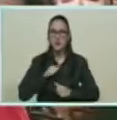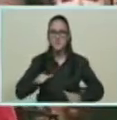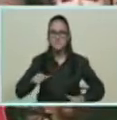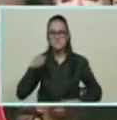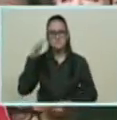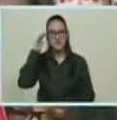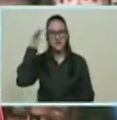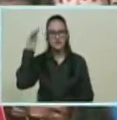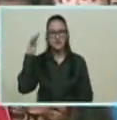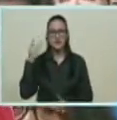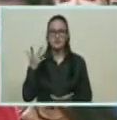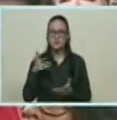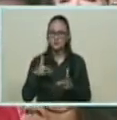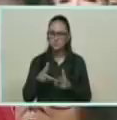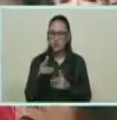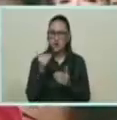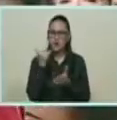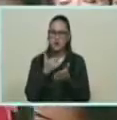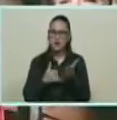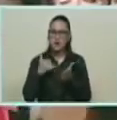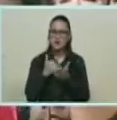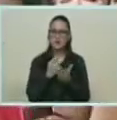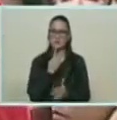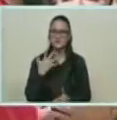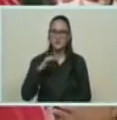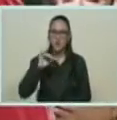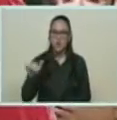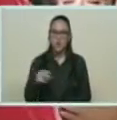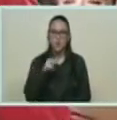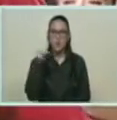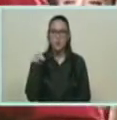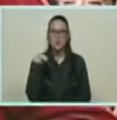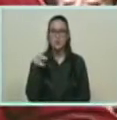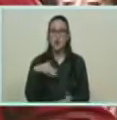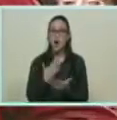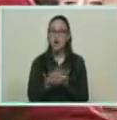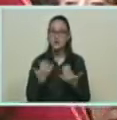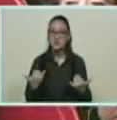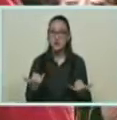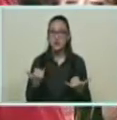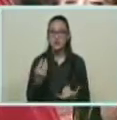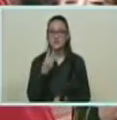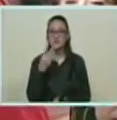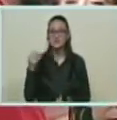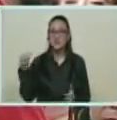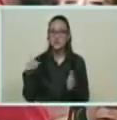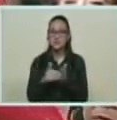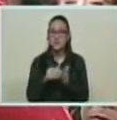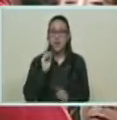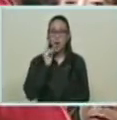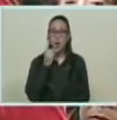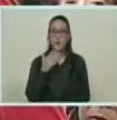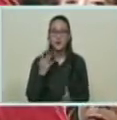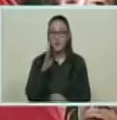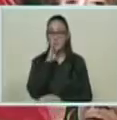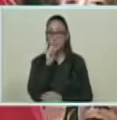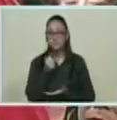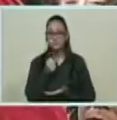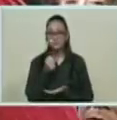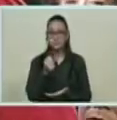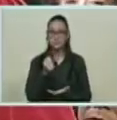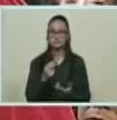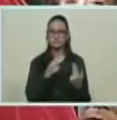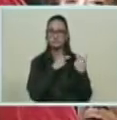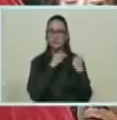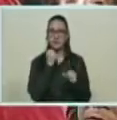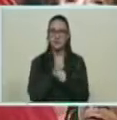la apertura del registro el 25 de junio y bueno, hasta ahora 300.000 jóvenes ya bancarizados con su